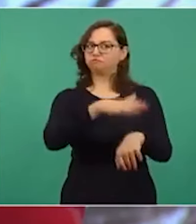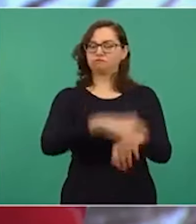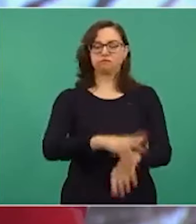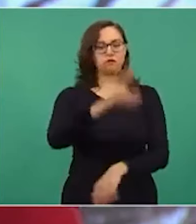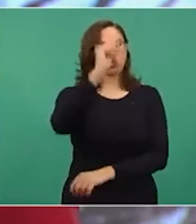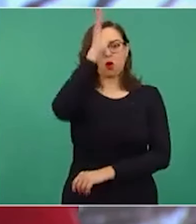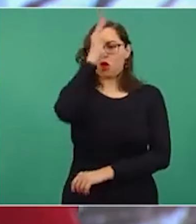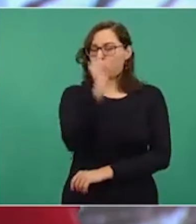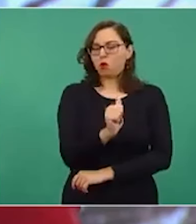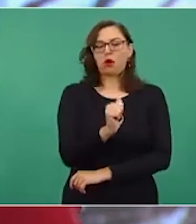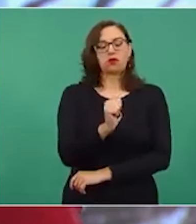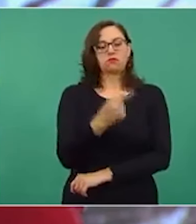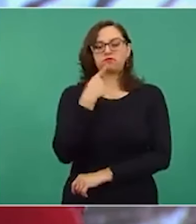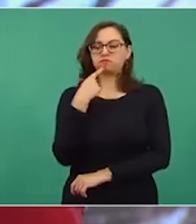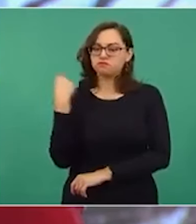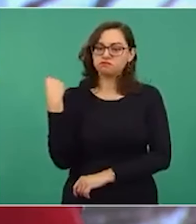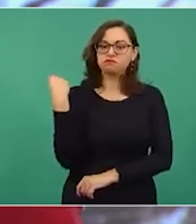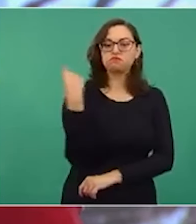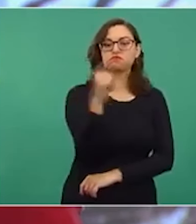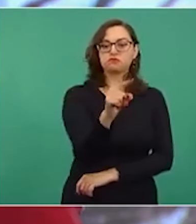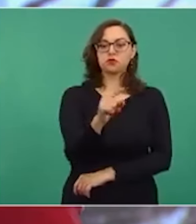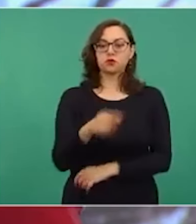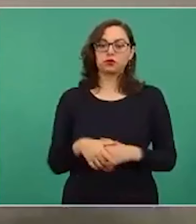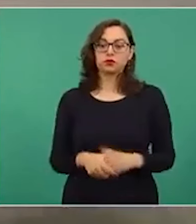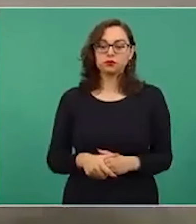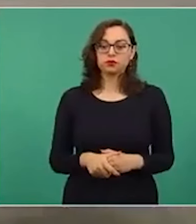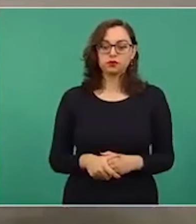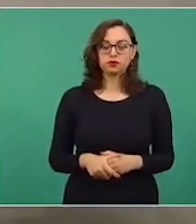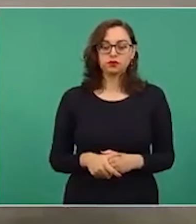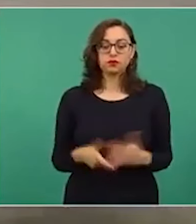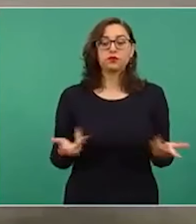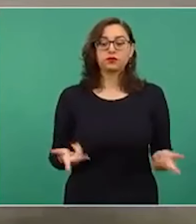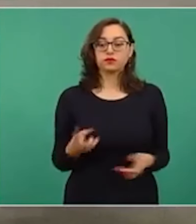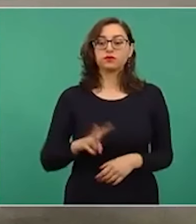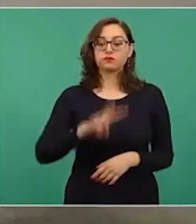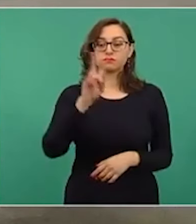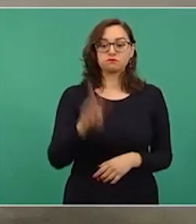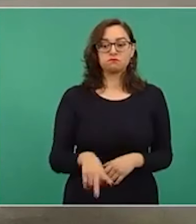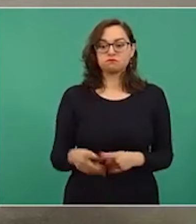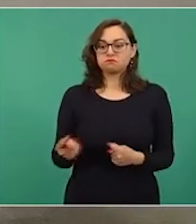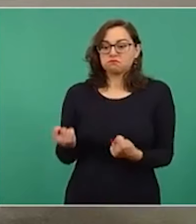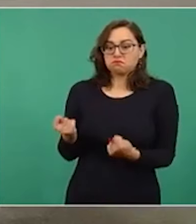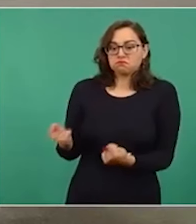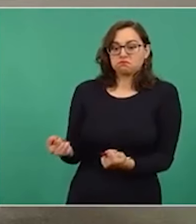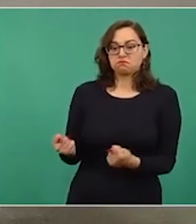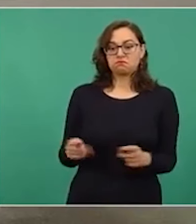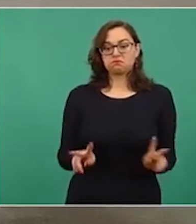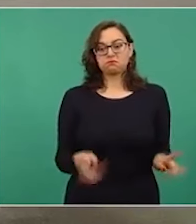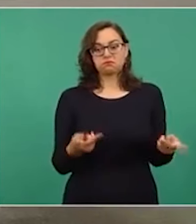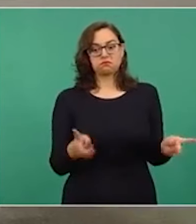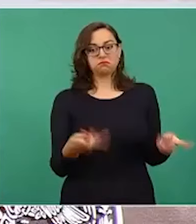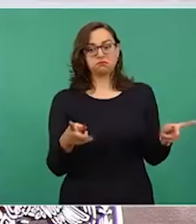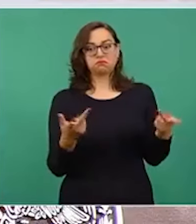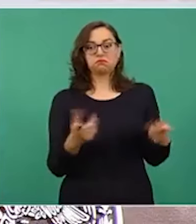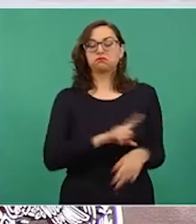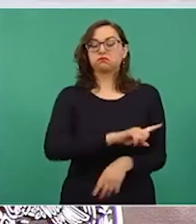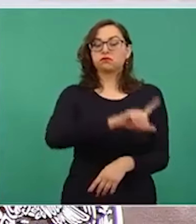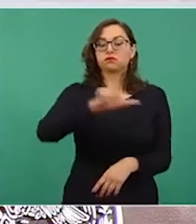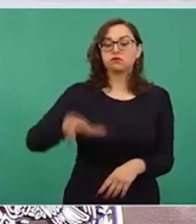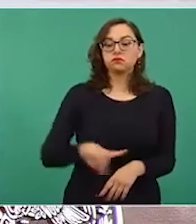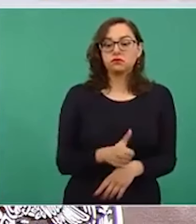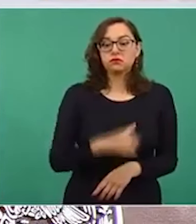e interpusimos una denuncia correspondiente. Si bien la subasta se realizó, resultó un fracaso comercial, por